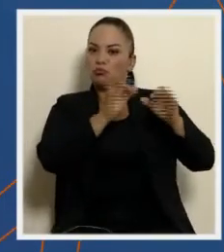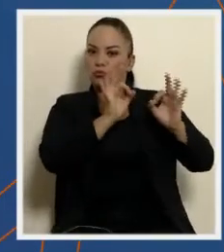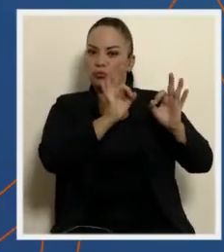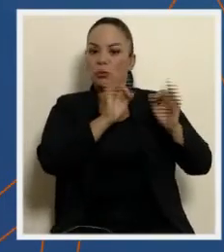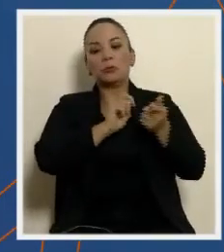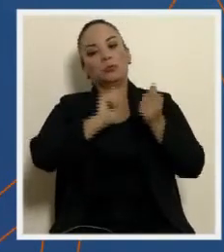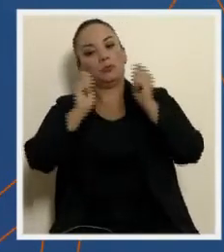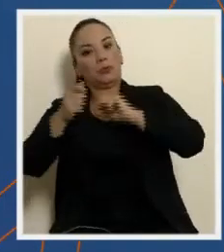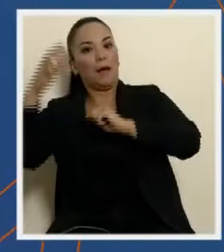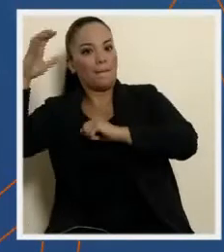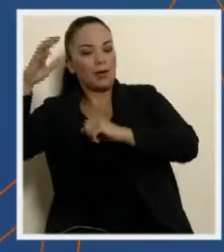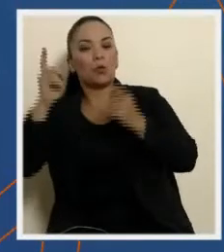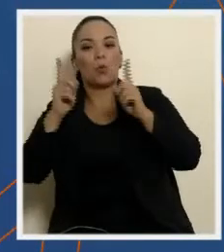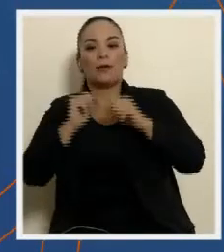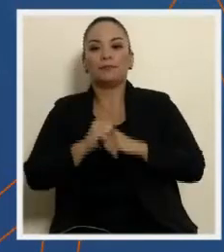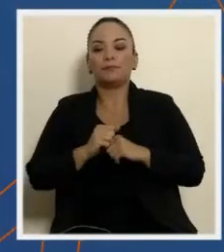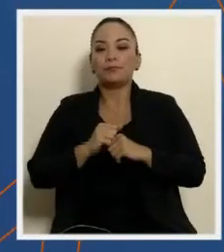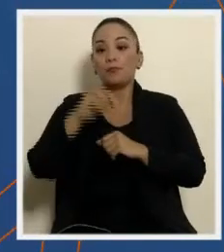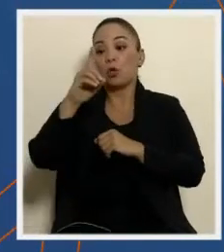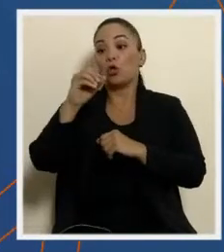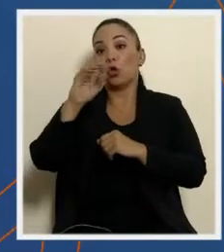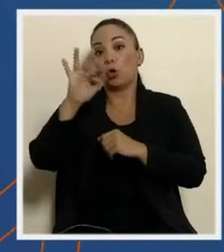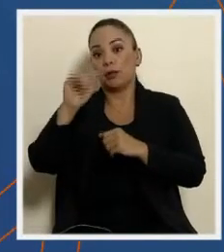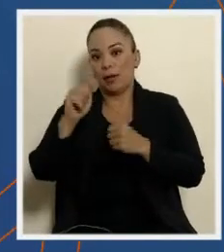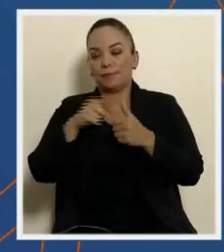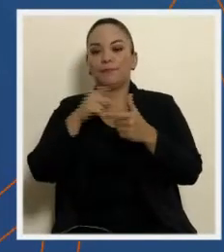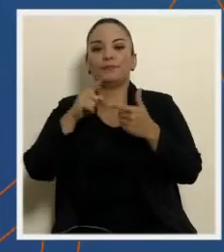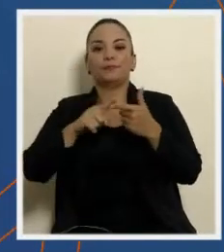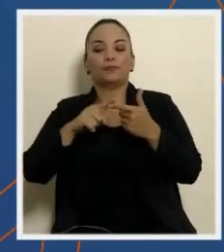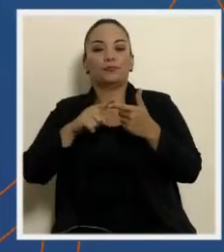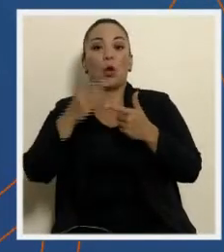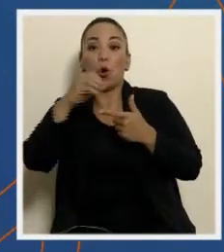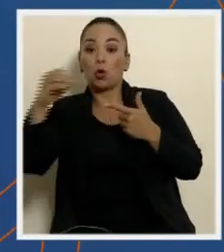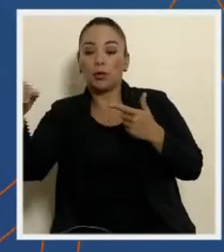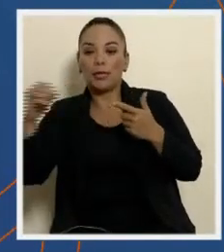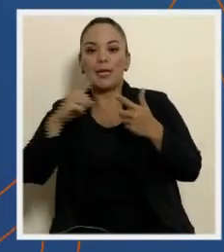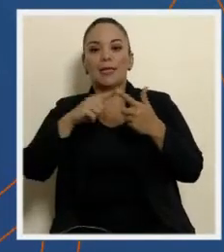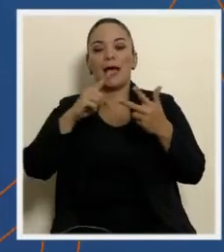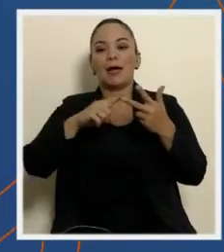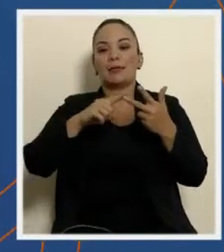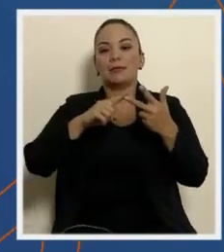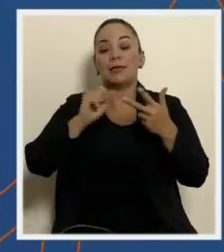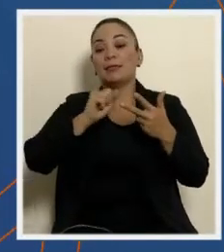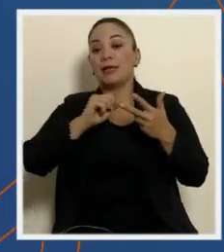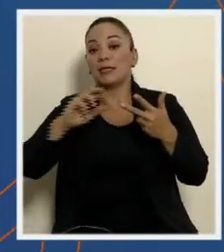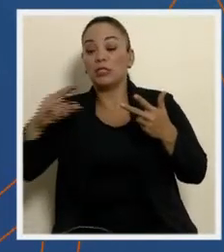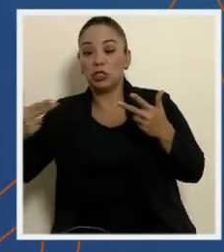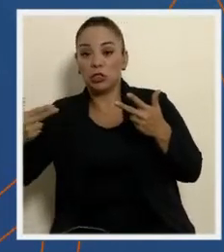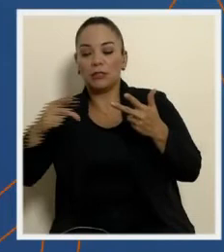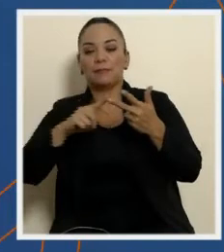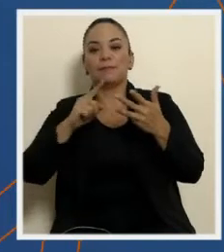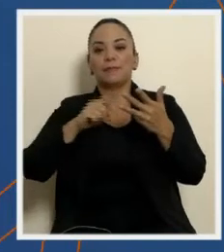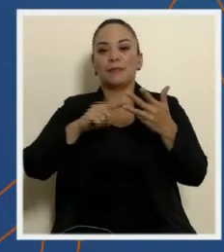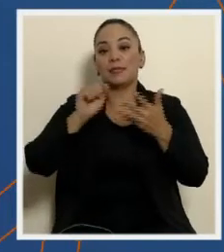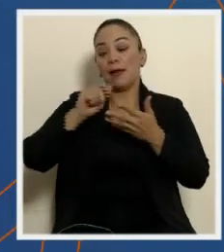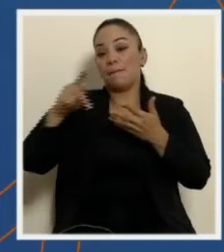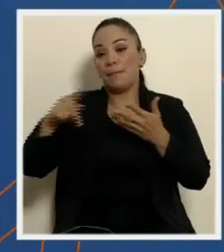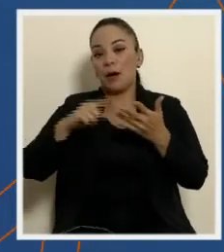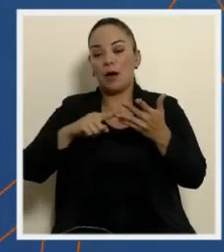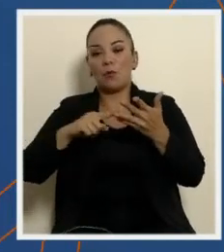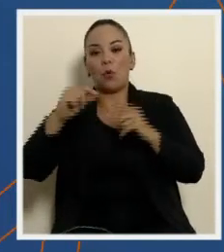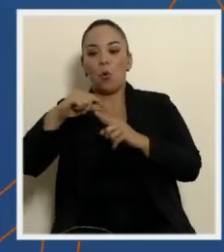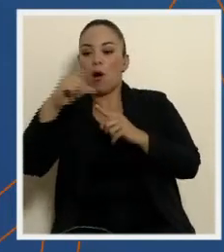epidemiológicos, ubicamos al cantón de Dota, Orotina, Sarchí, San Pablo de Heredia, Nandayure,